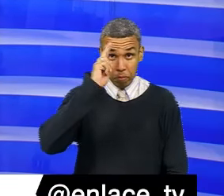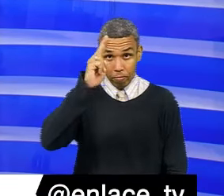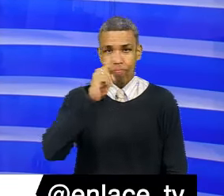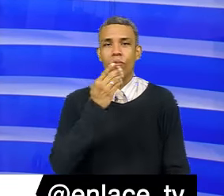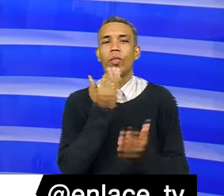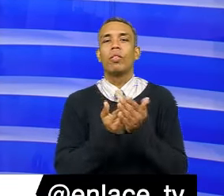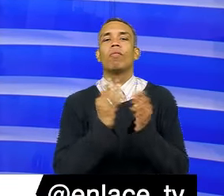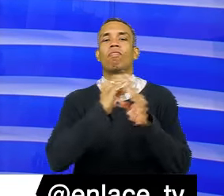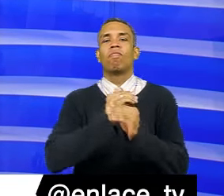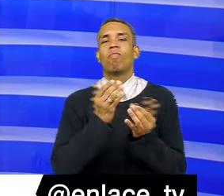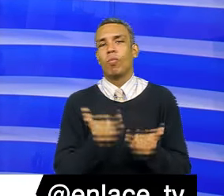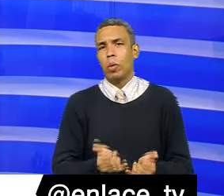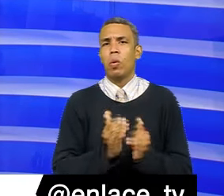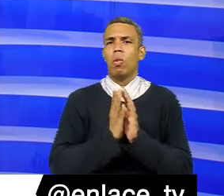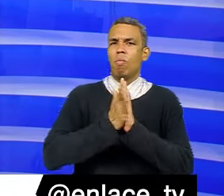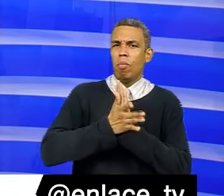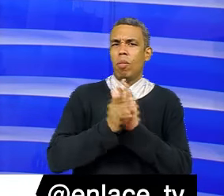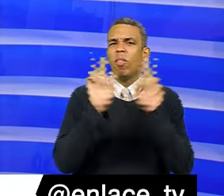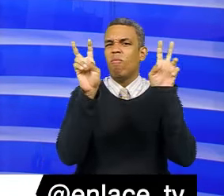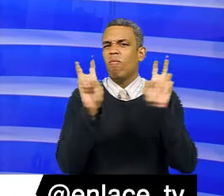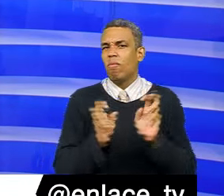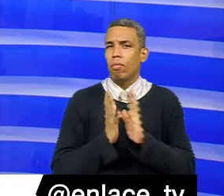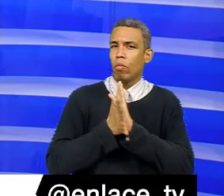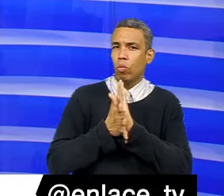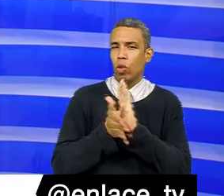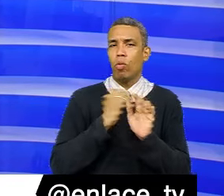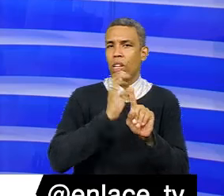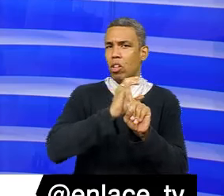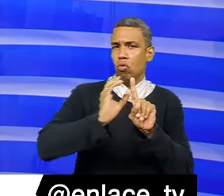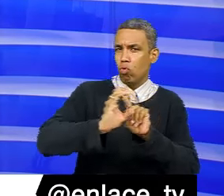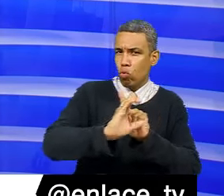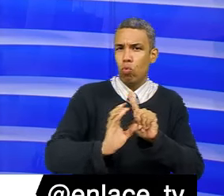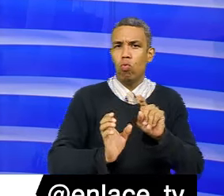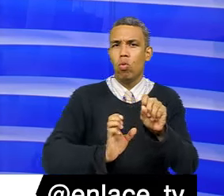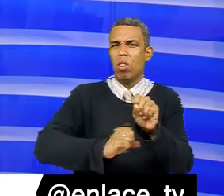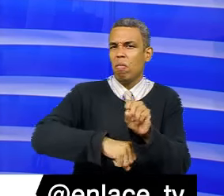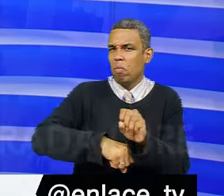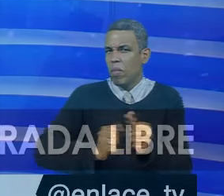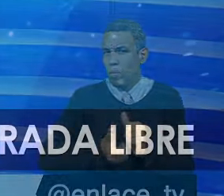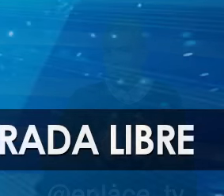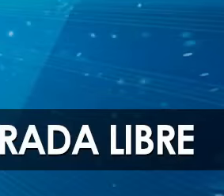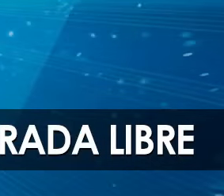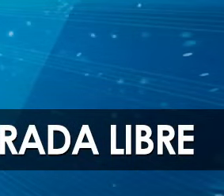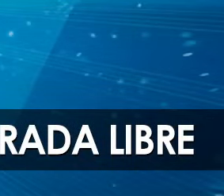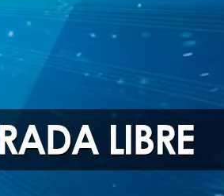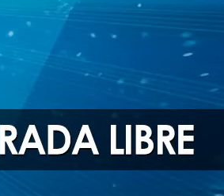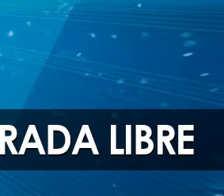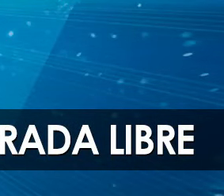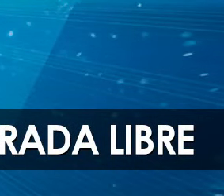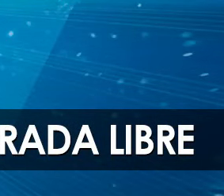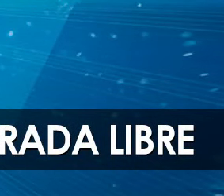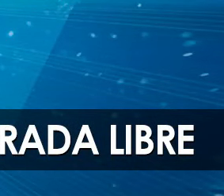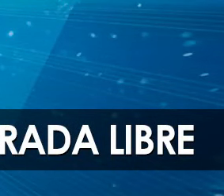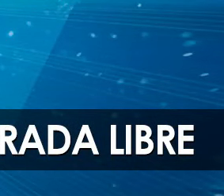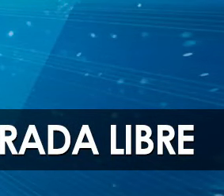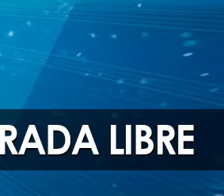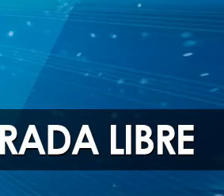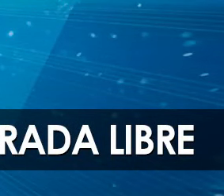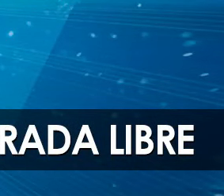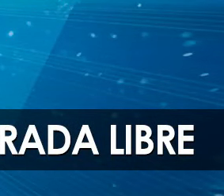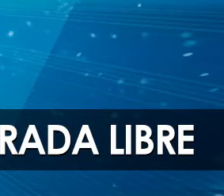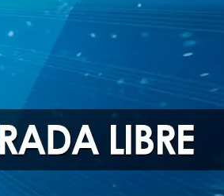noches, bienvenidos a la buena información de cultura y entretenimiento en La Mira. Gran homenaje a Juan Gabriel este viernes 30 de septiembre